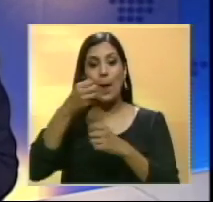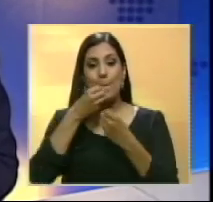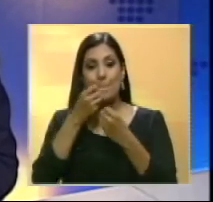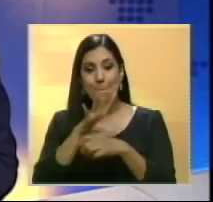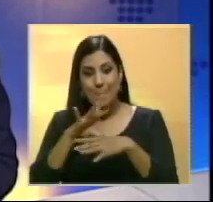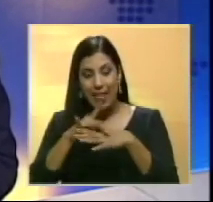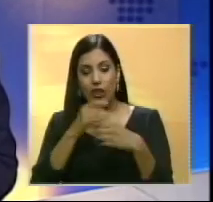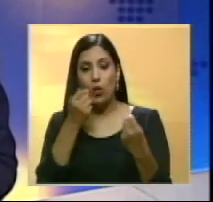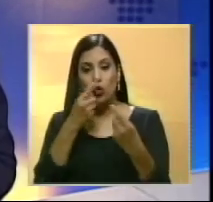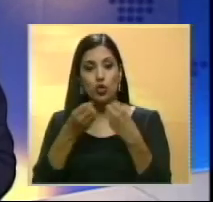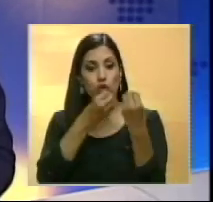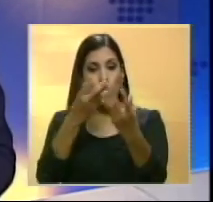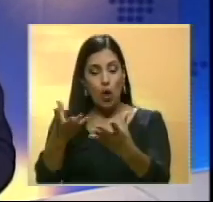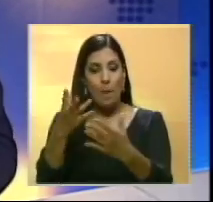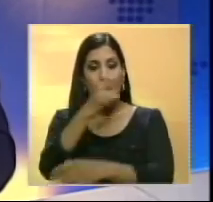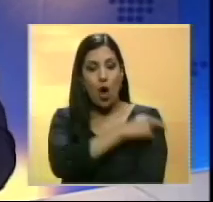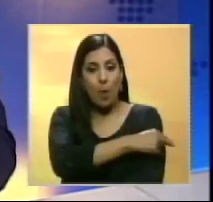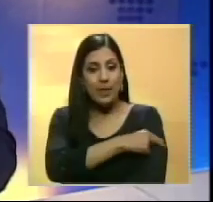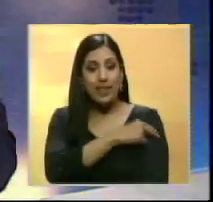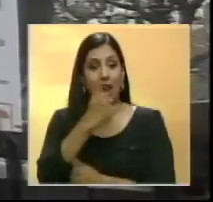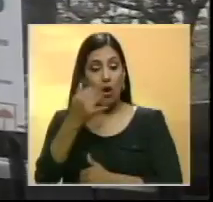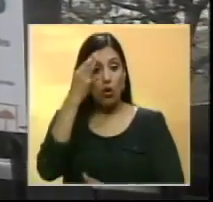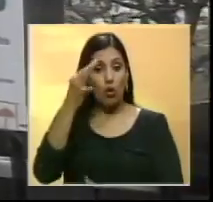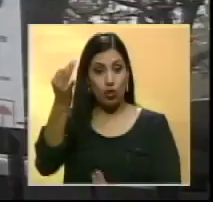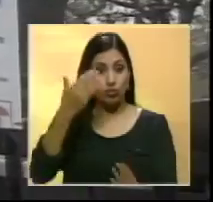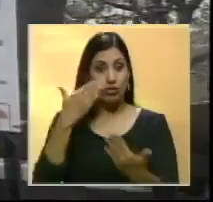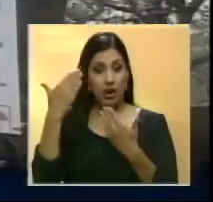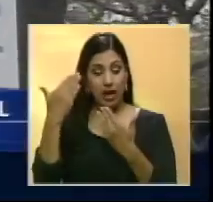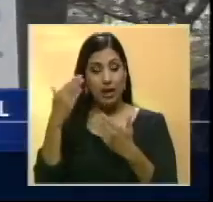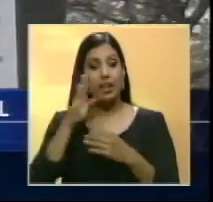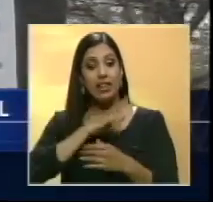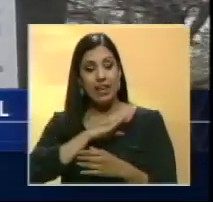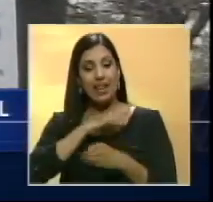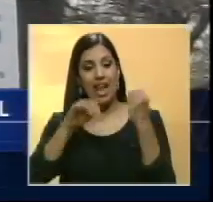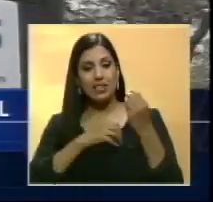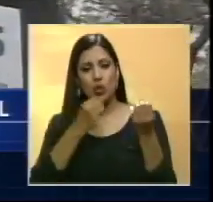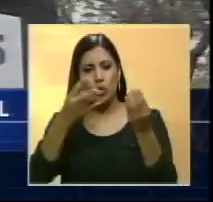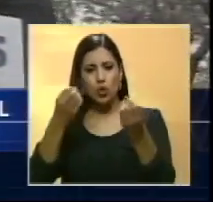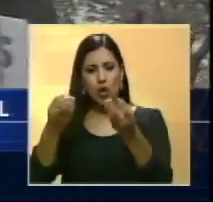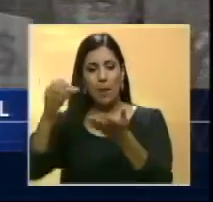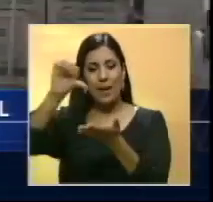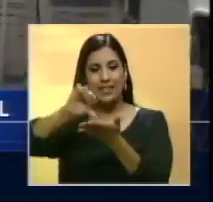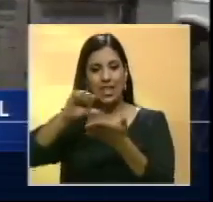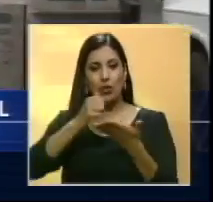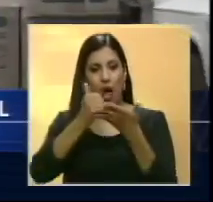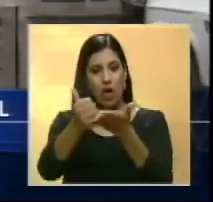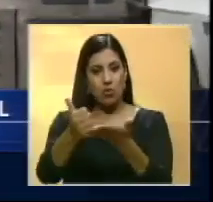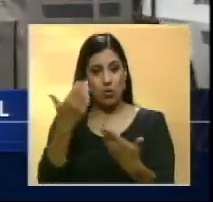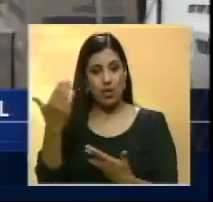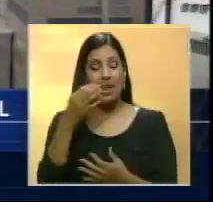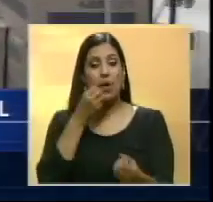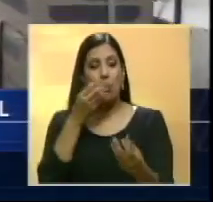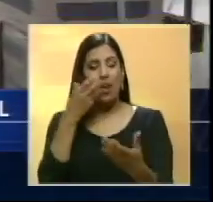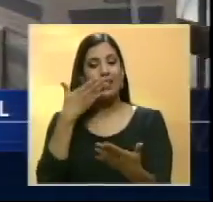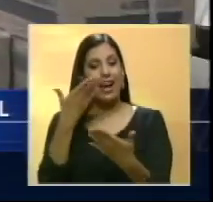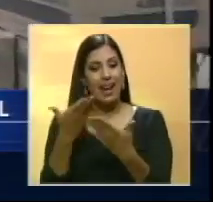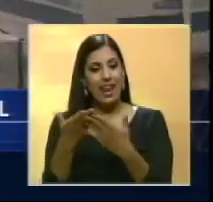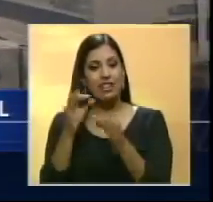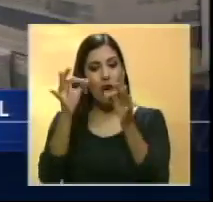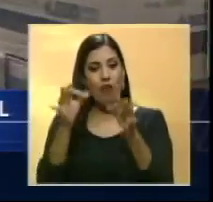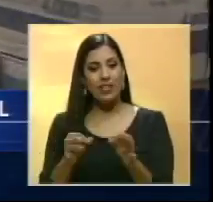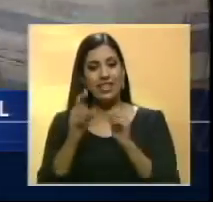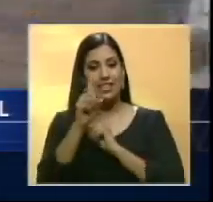Hospital Dr. Manuel Noriega Trigo. El concejal Dirwin Arrieta realizó la entrega al centro asistencial. Expresó que gracias al